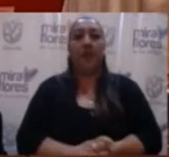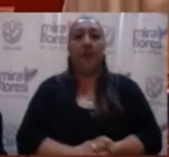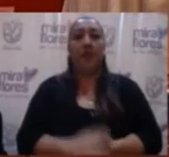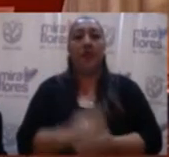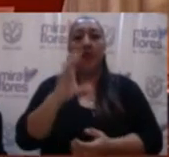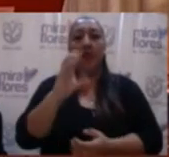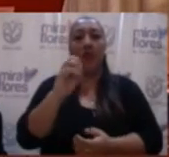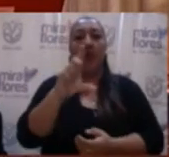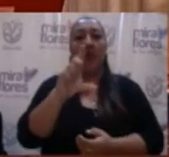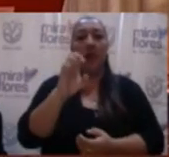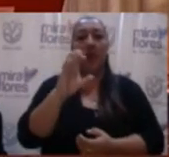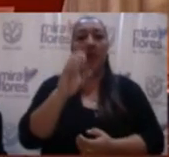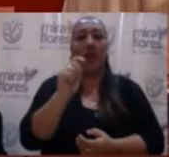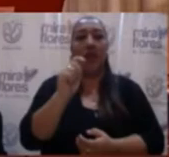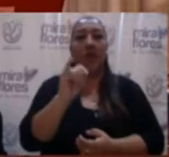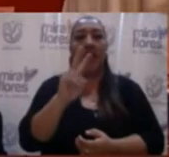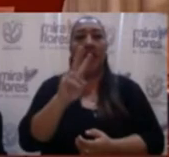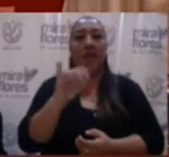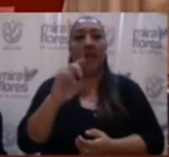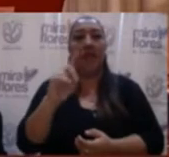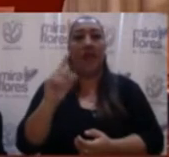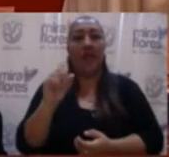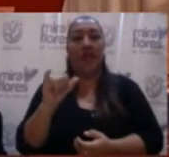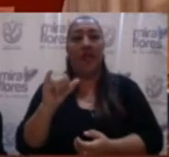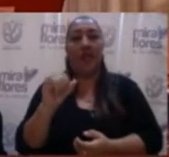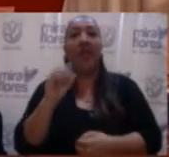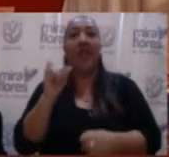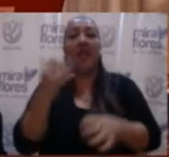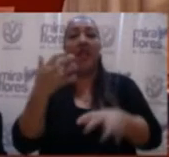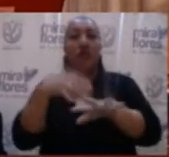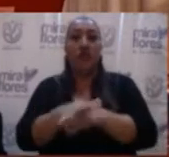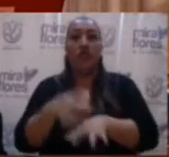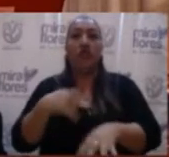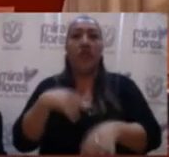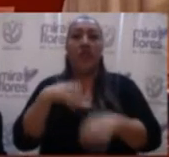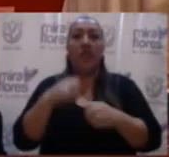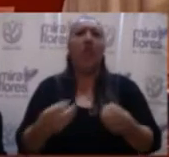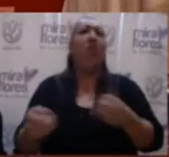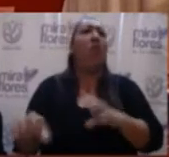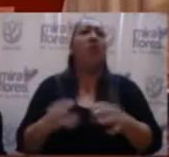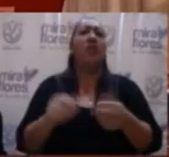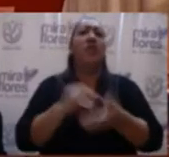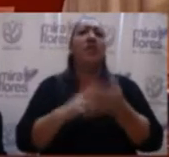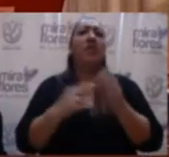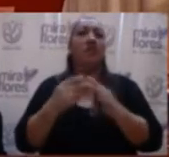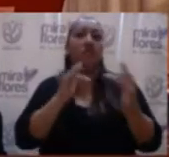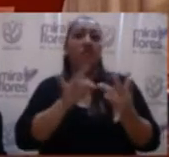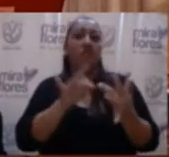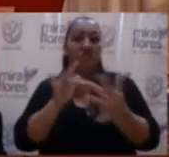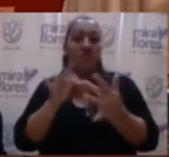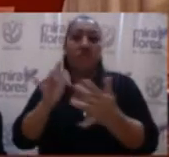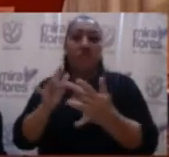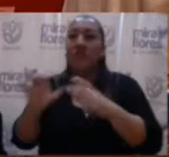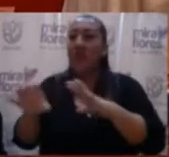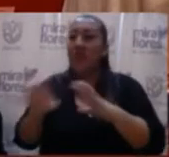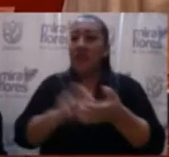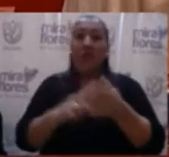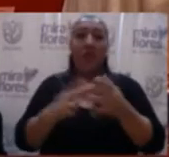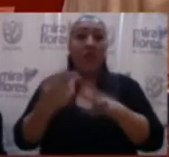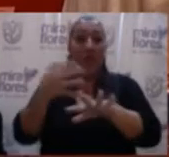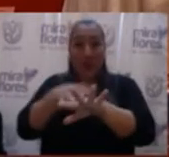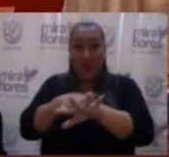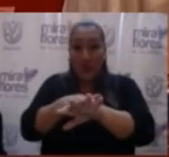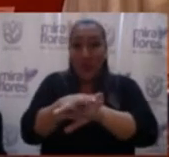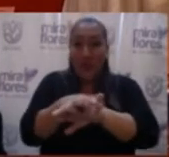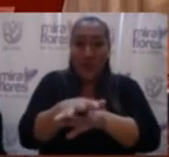Conectividad e Inclusión Social, es decir, cómo hacer para que la conectividad generase inclusión